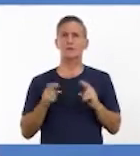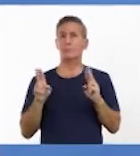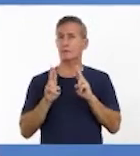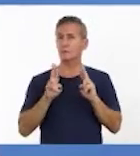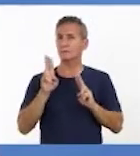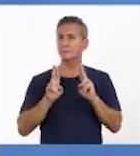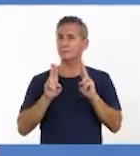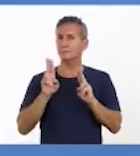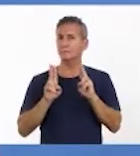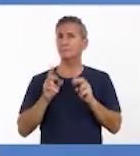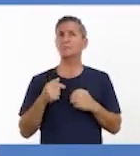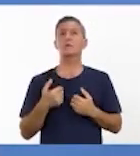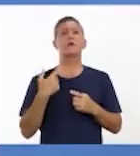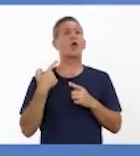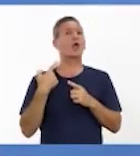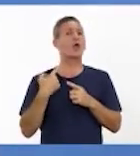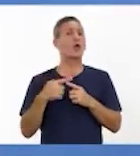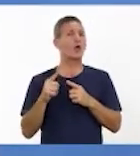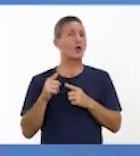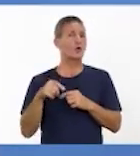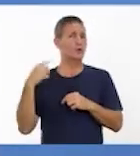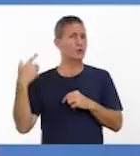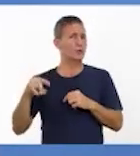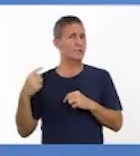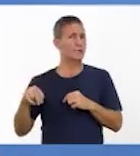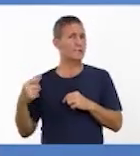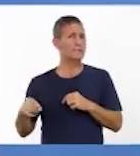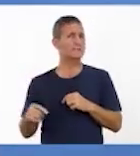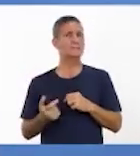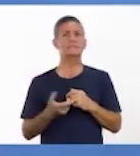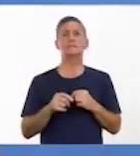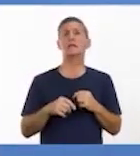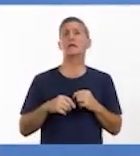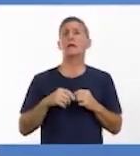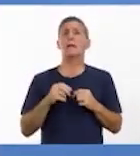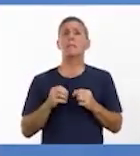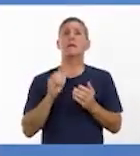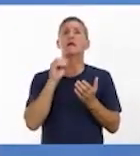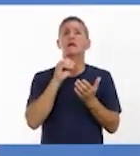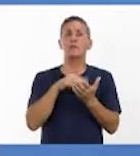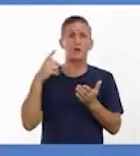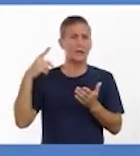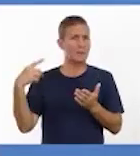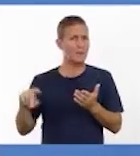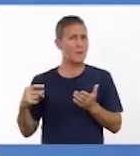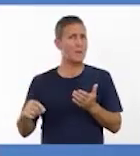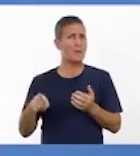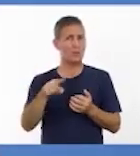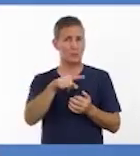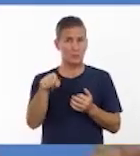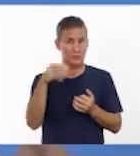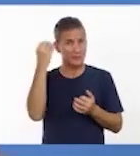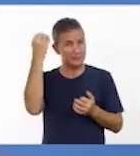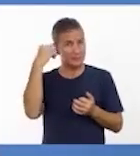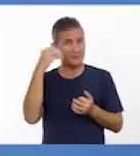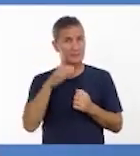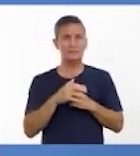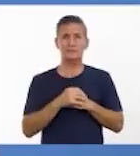Seguimos con la orientación de otros ejercicios que les sirve para poner en práctica lo